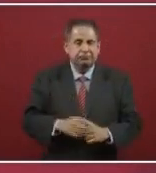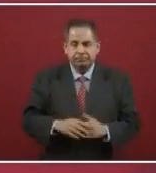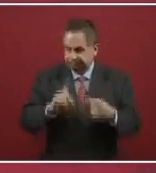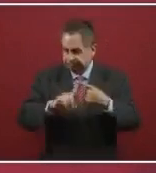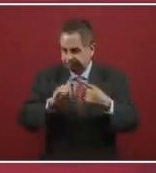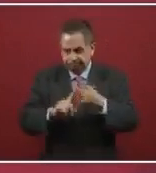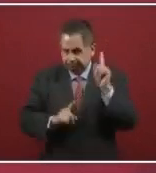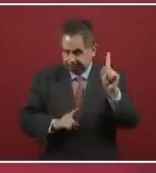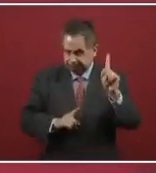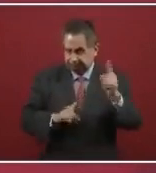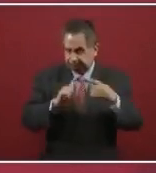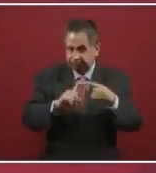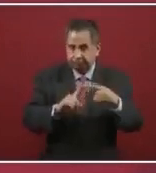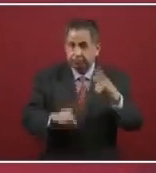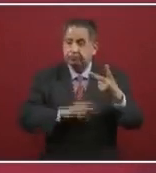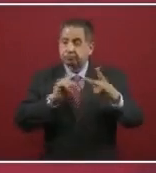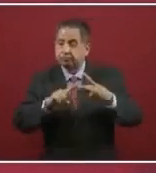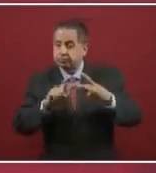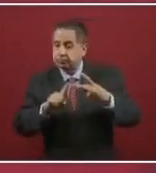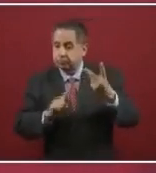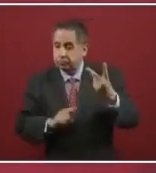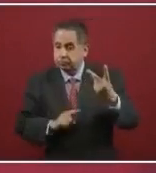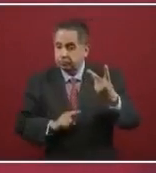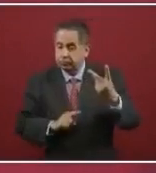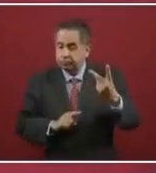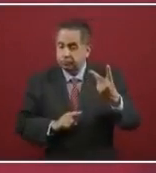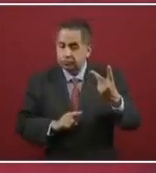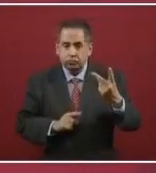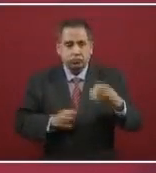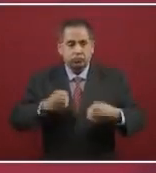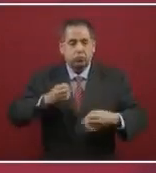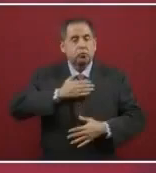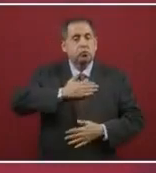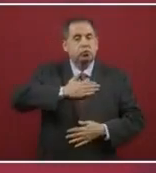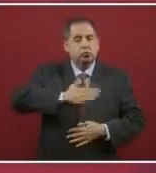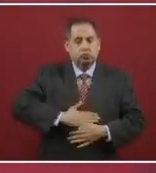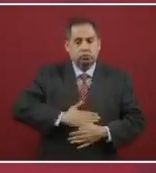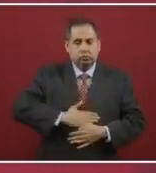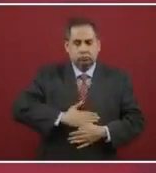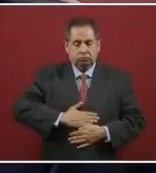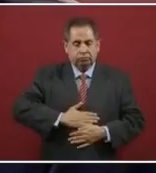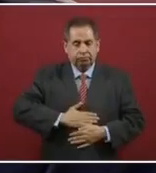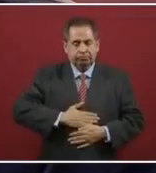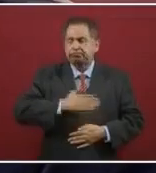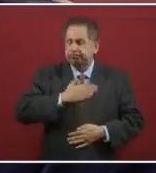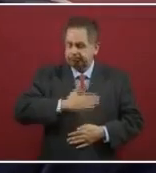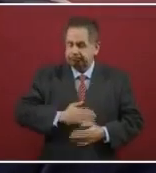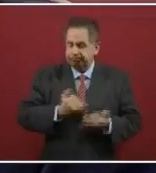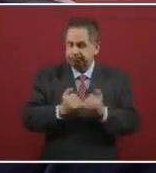Primero. Segundo, la justicia.